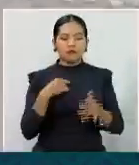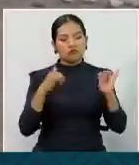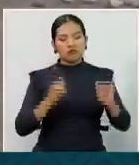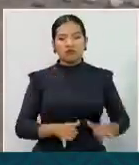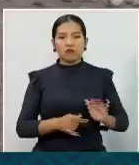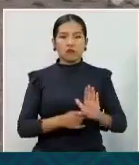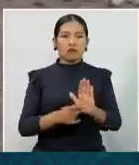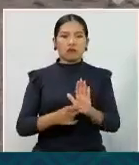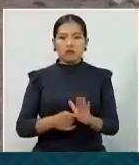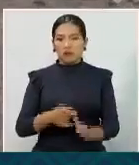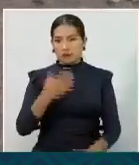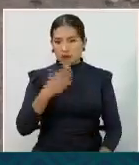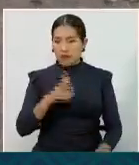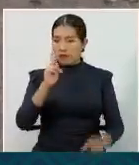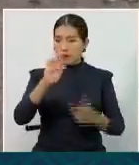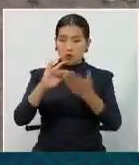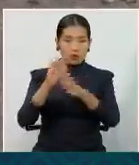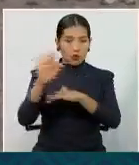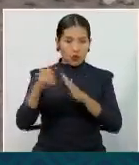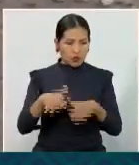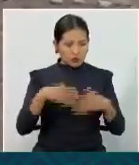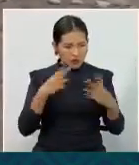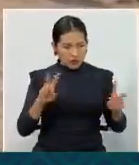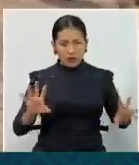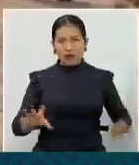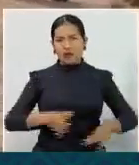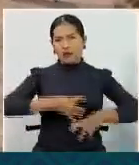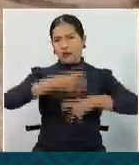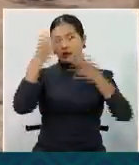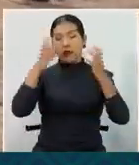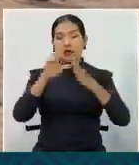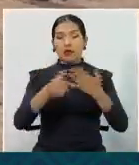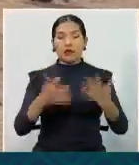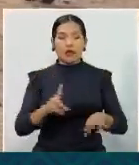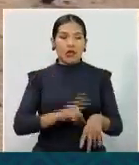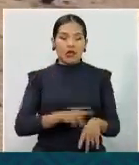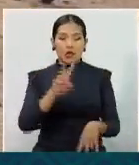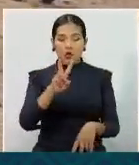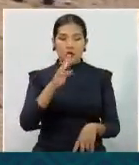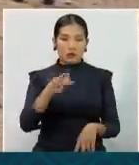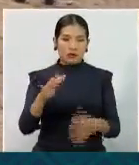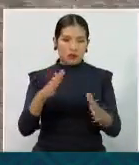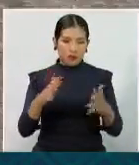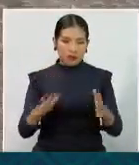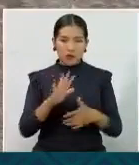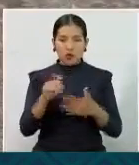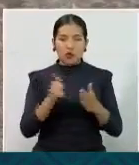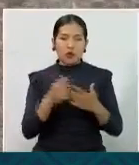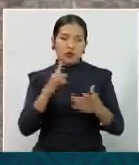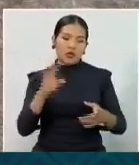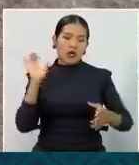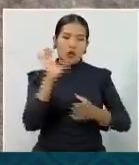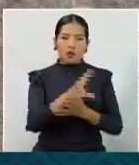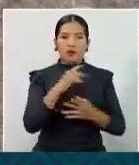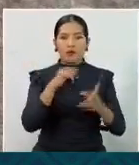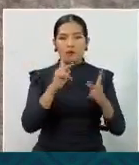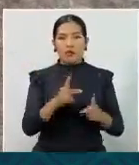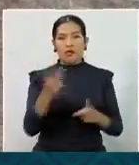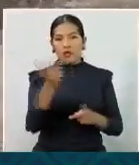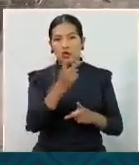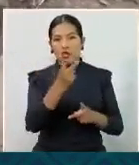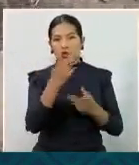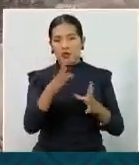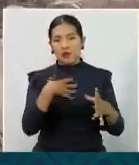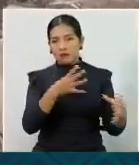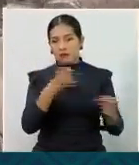entrado. Mucha fue la rabia de comunarios que a las 2:30 aproximadamente, durante toda la contienda, sacaban en carretillas a 2 personas atadas